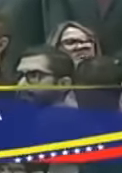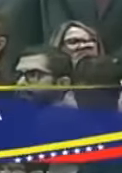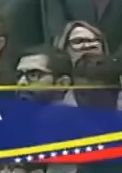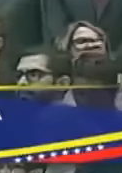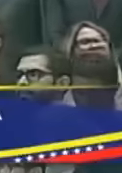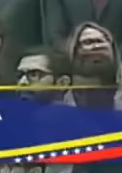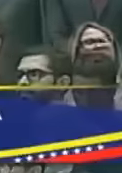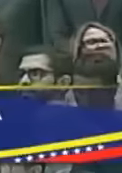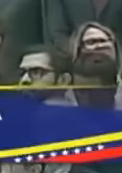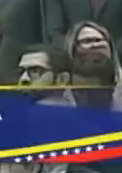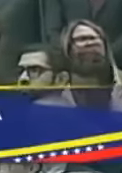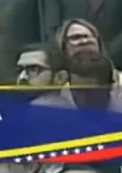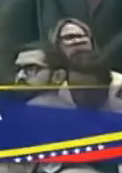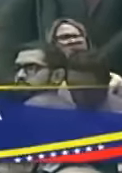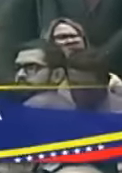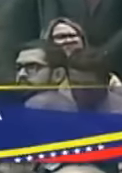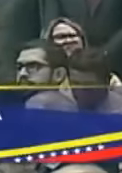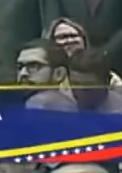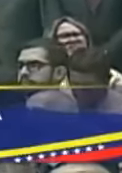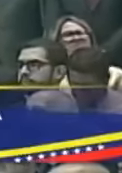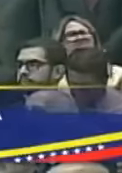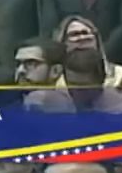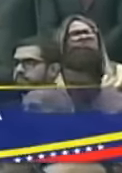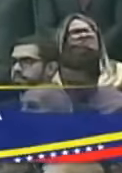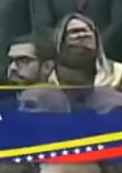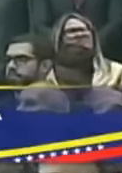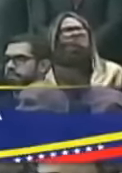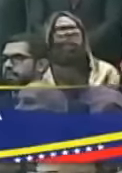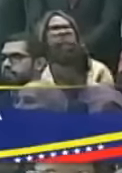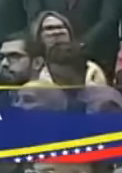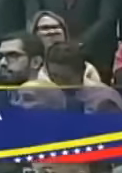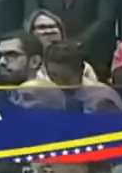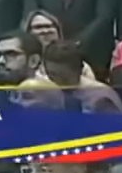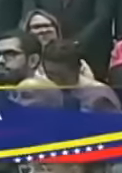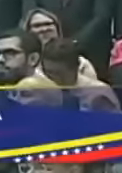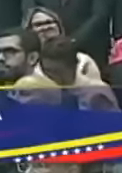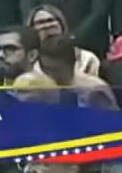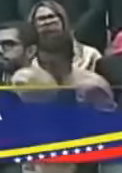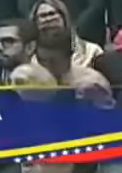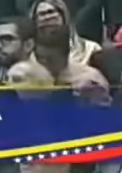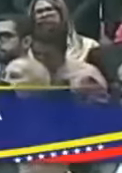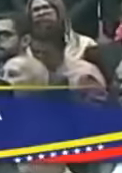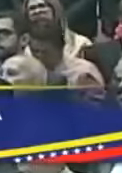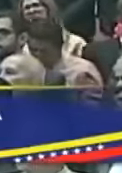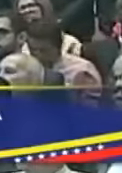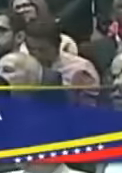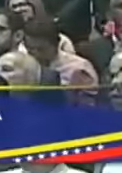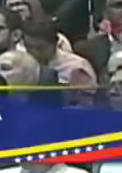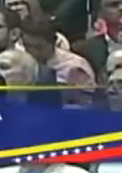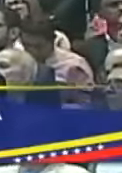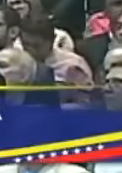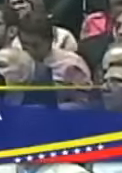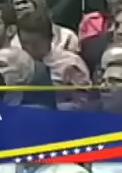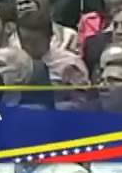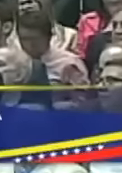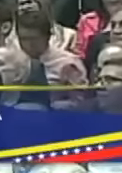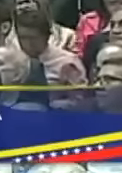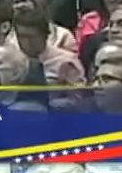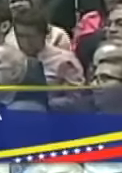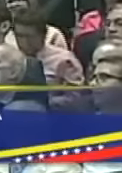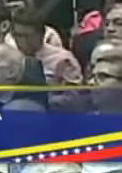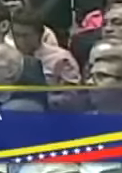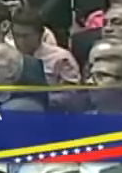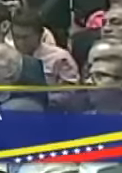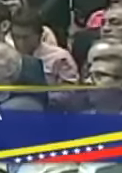para solventar esta controversia territorial es el diálogo. Así lo ha reiterado el jefe de Estado